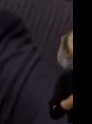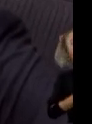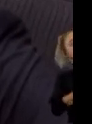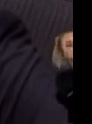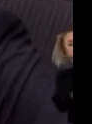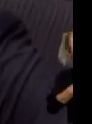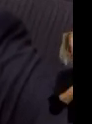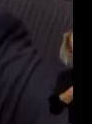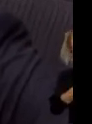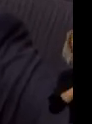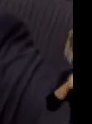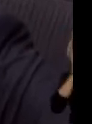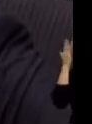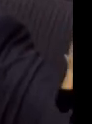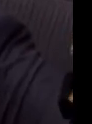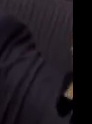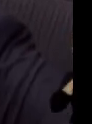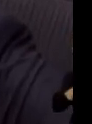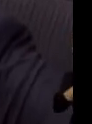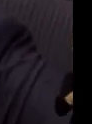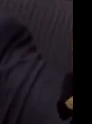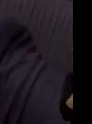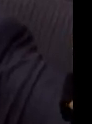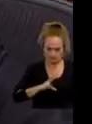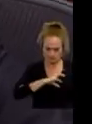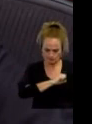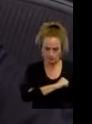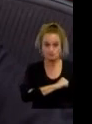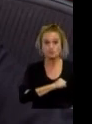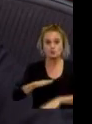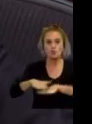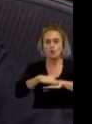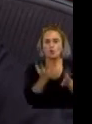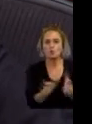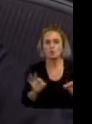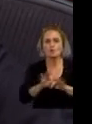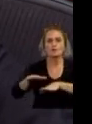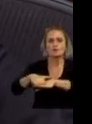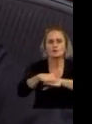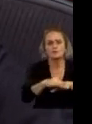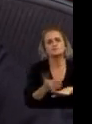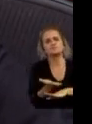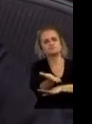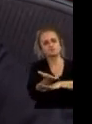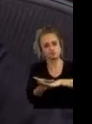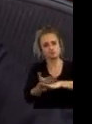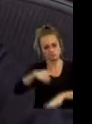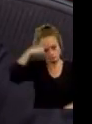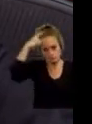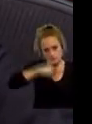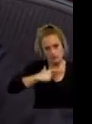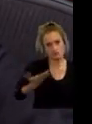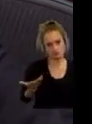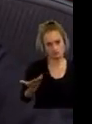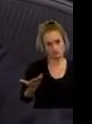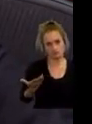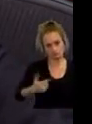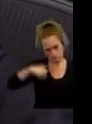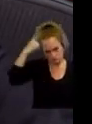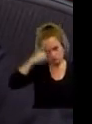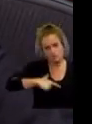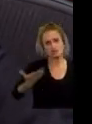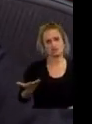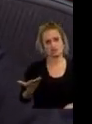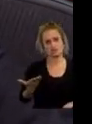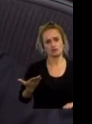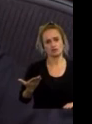y vilmente asesinado a las afueras del municipio de Tame. Hay que hacer un llamado serio a quienes